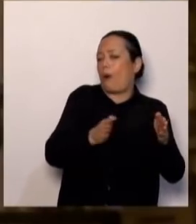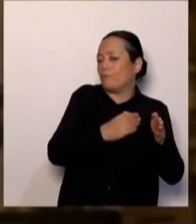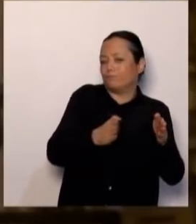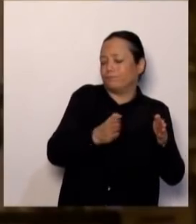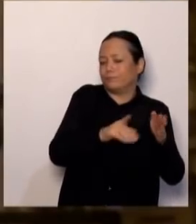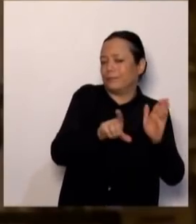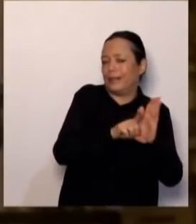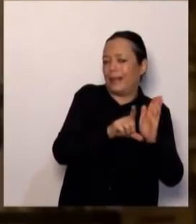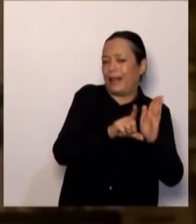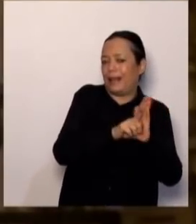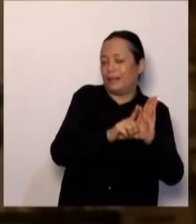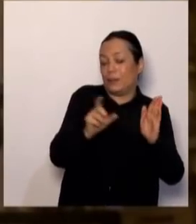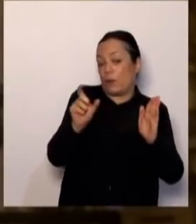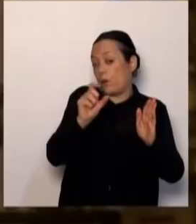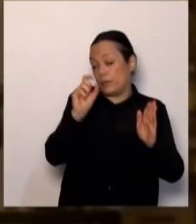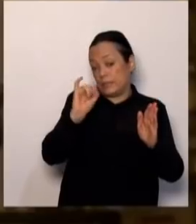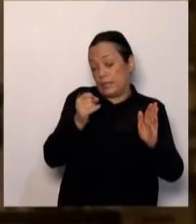legal o ilegal,